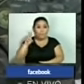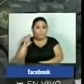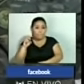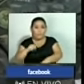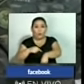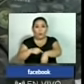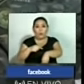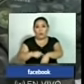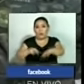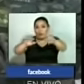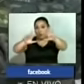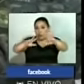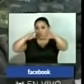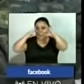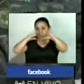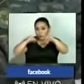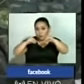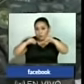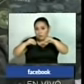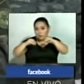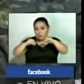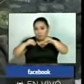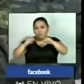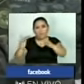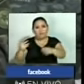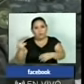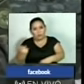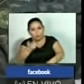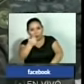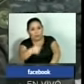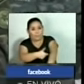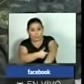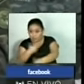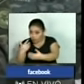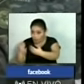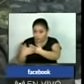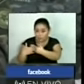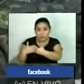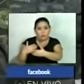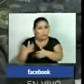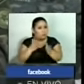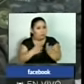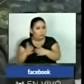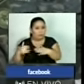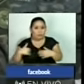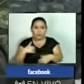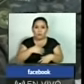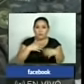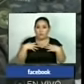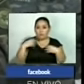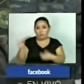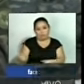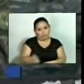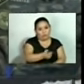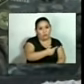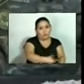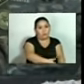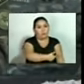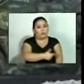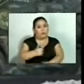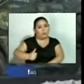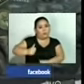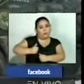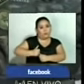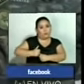de ese mismo día, 26, lo ingresamos bajo todos los protocolos del MinSal al Hospital Militar.